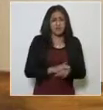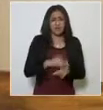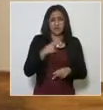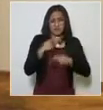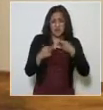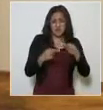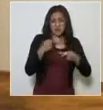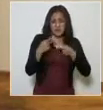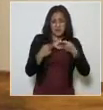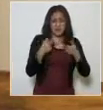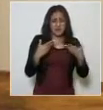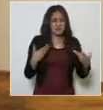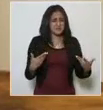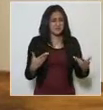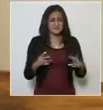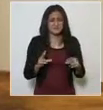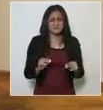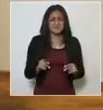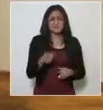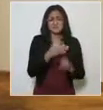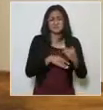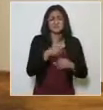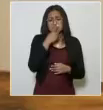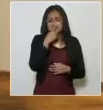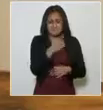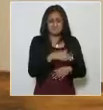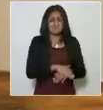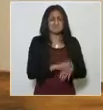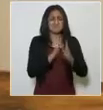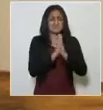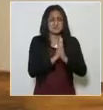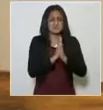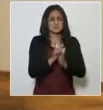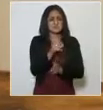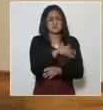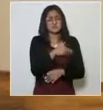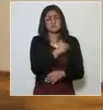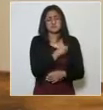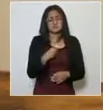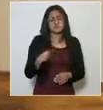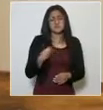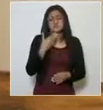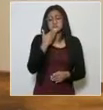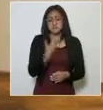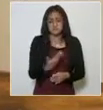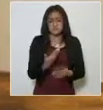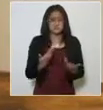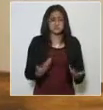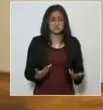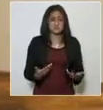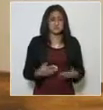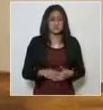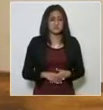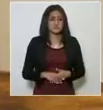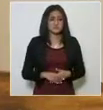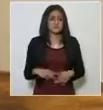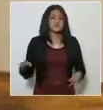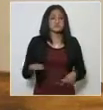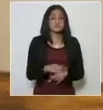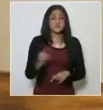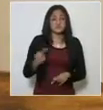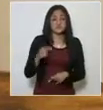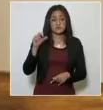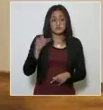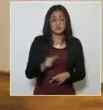ellos? Solamente exhorto a todos a un comportamiento del más alto nivel, porque hoy